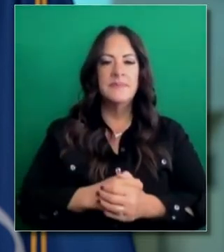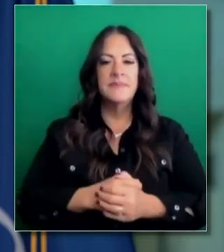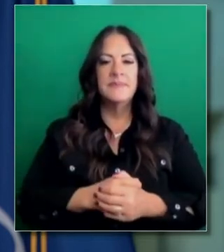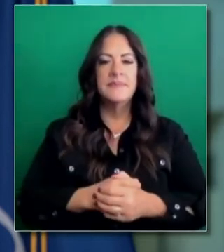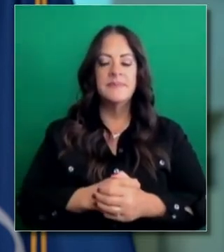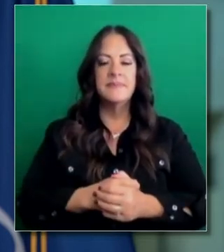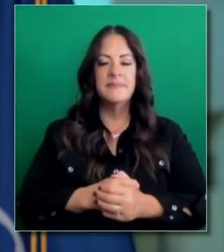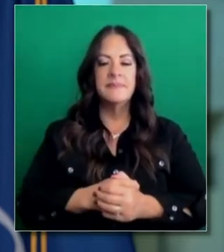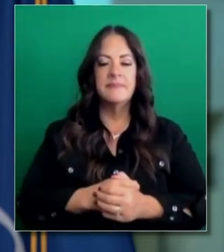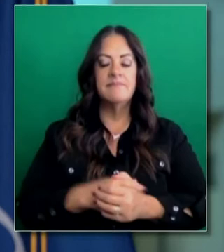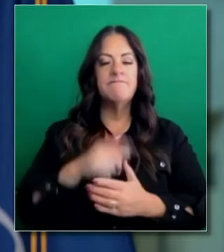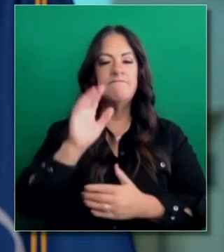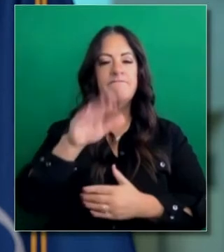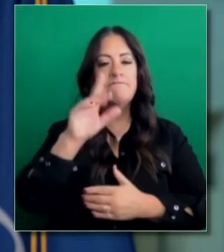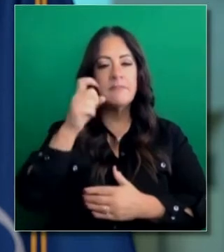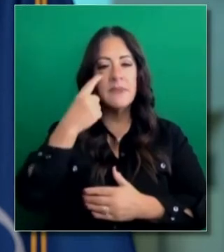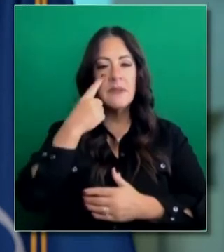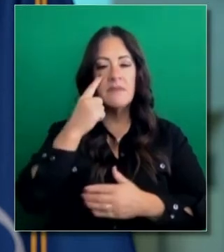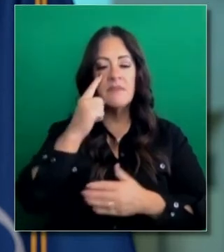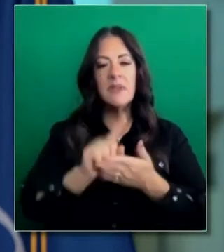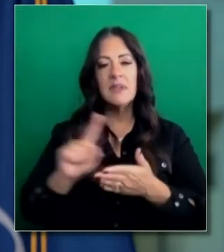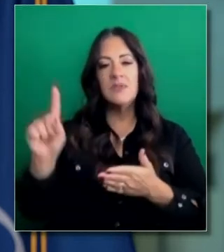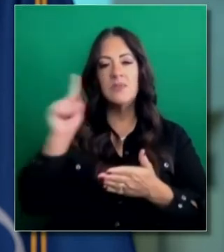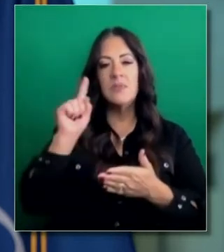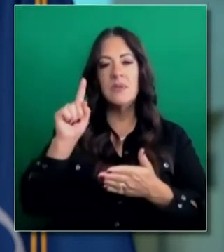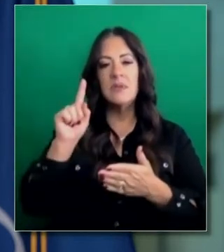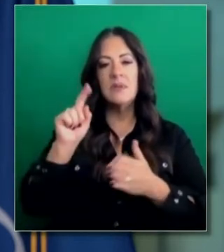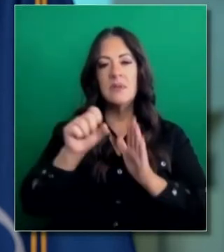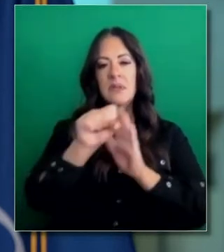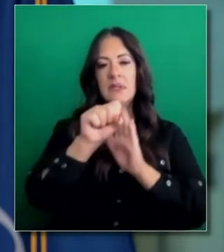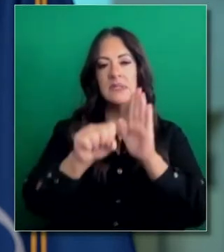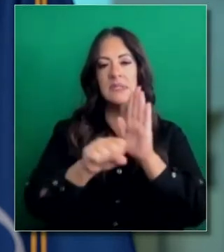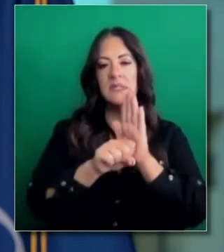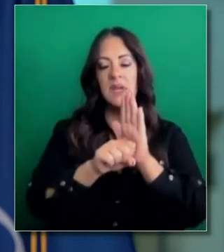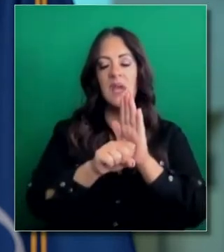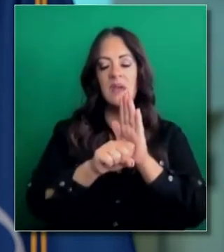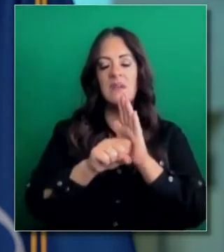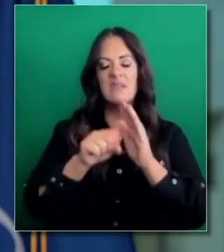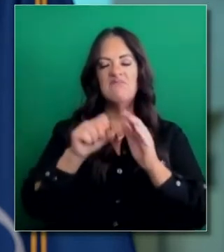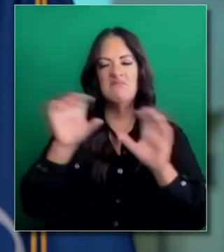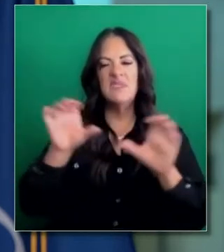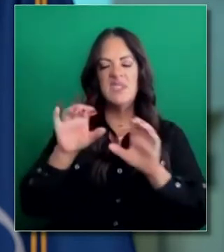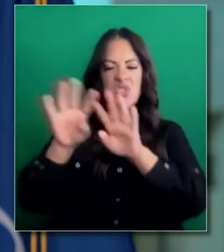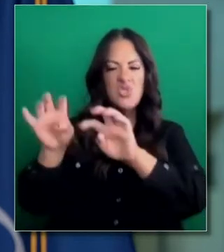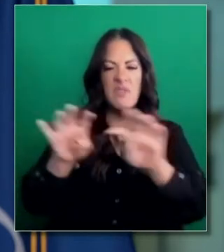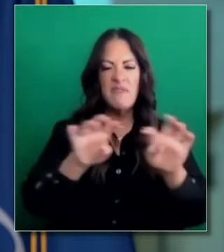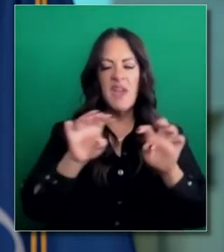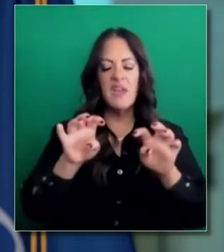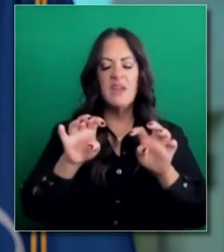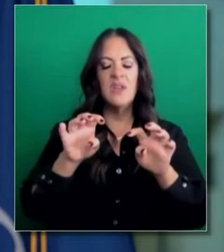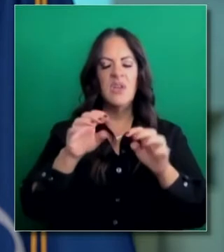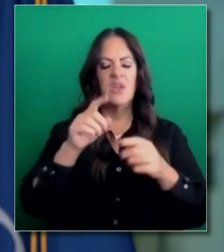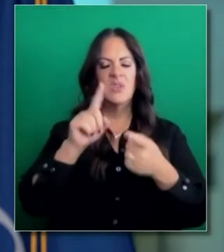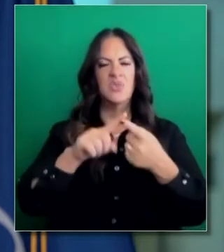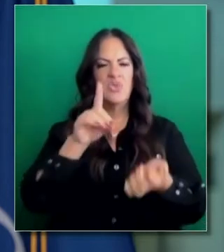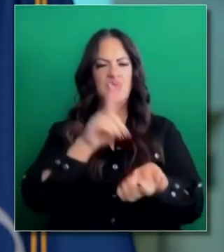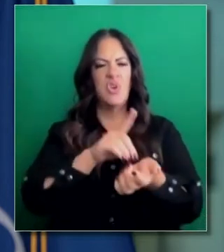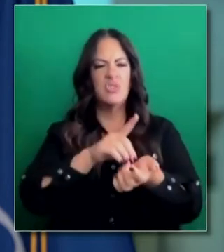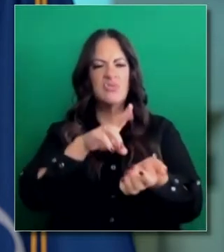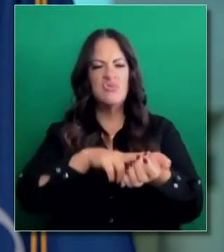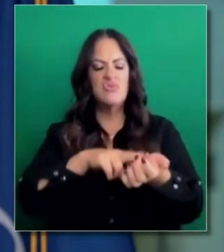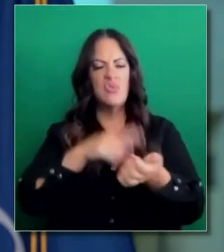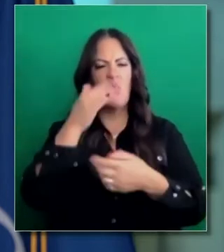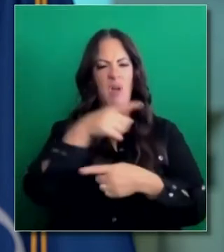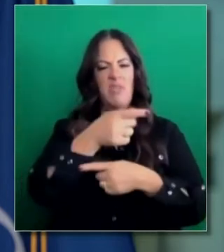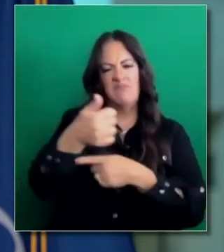qué tal gobernador la semana pasada usted estaba hablando de la encuesta de los trabajadores en el ámbito de salud y